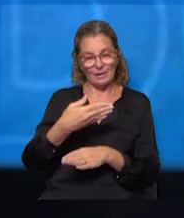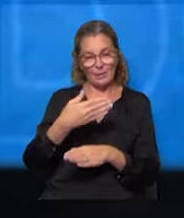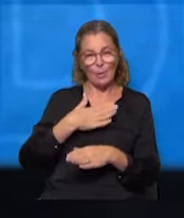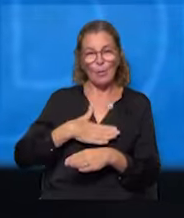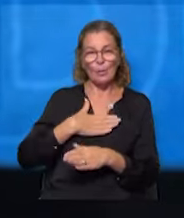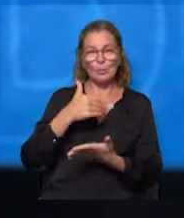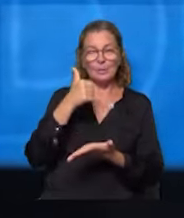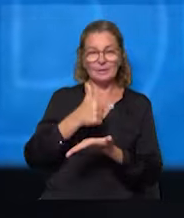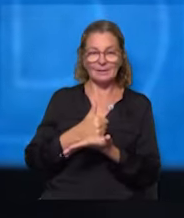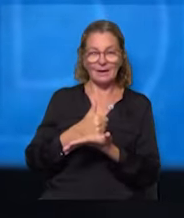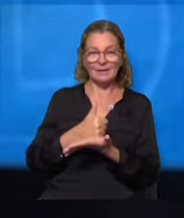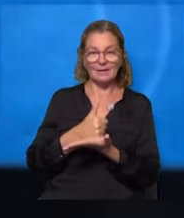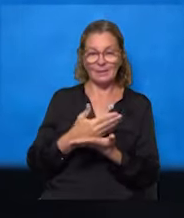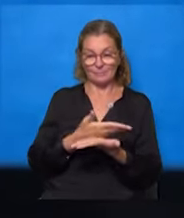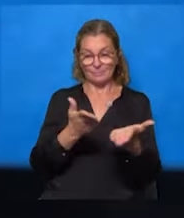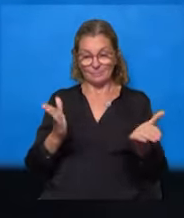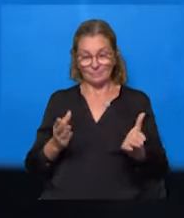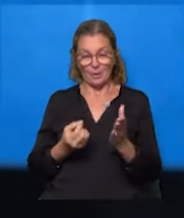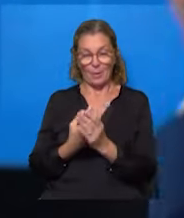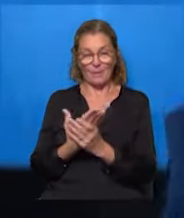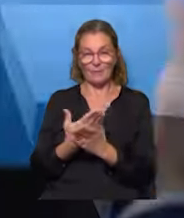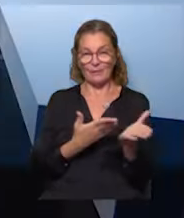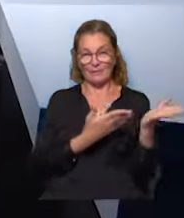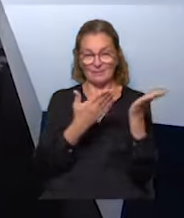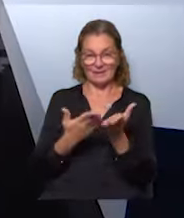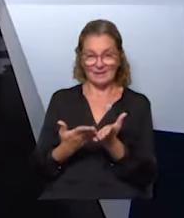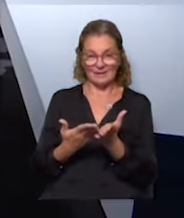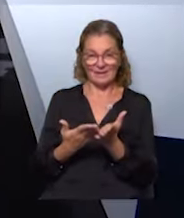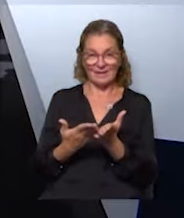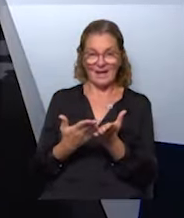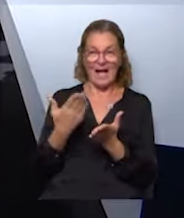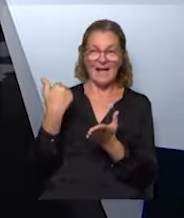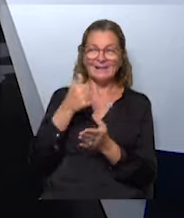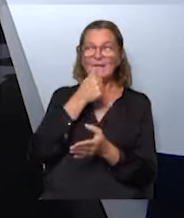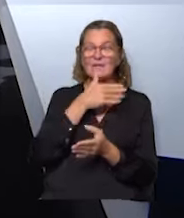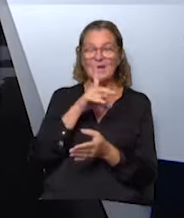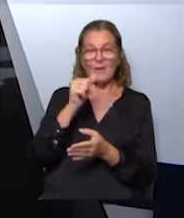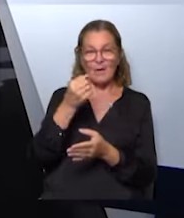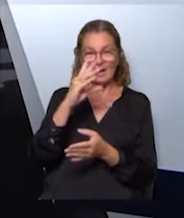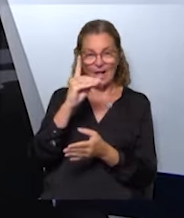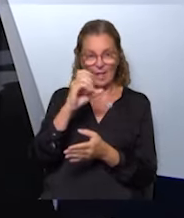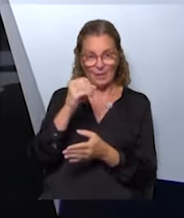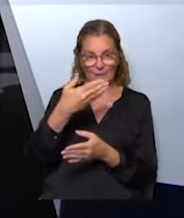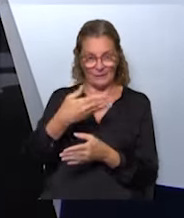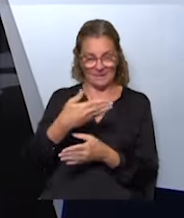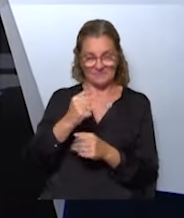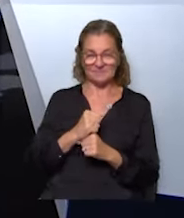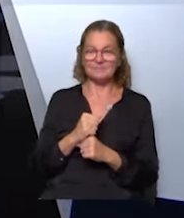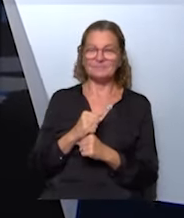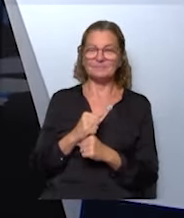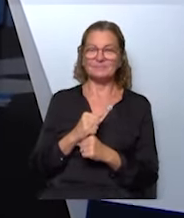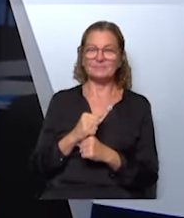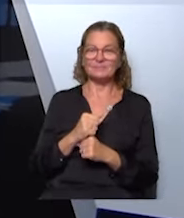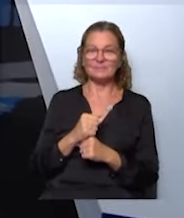nuevamente por aquí en escenario nuevo viste no bueno bienvenido claro habas estado en el en el teta teta Ah exactamente